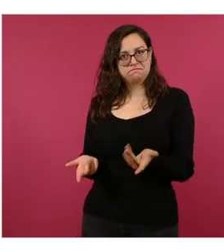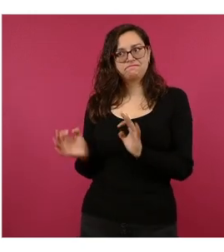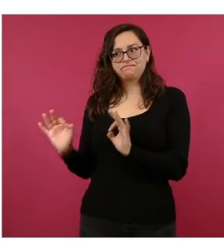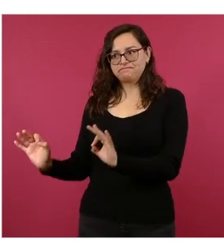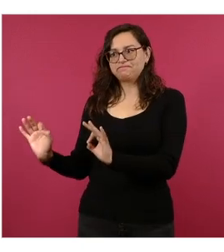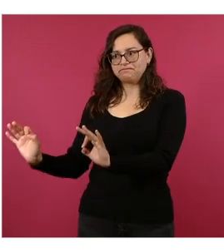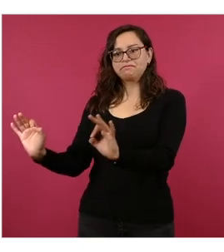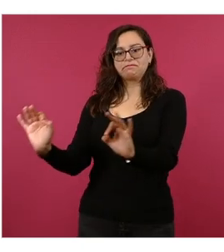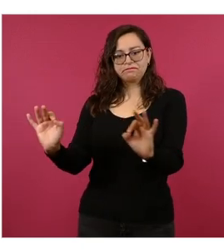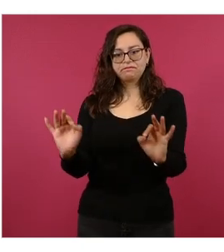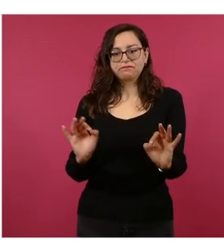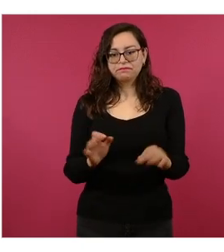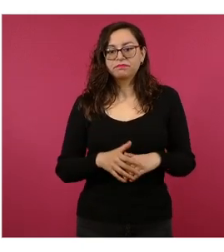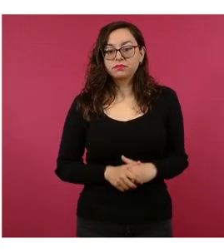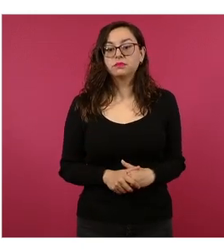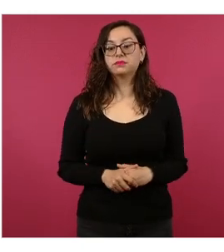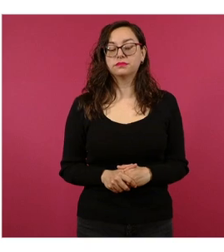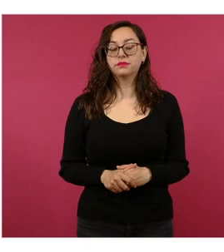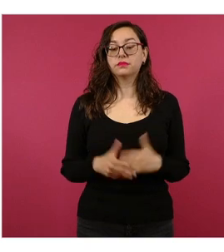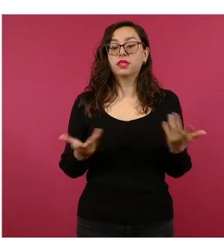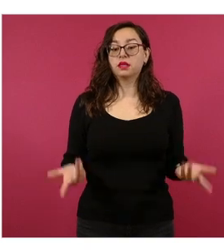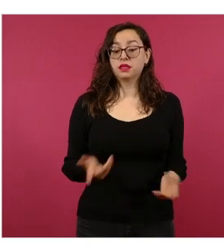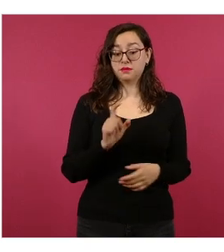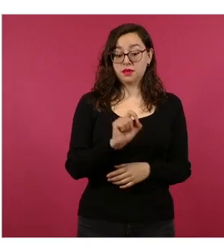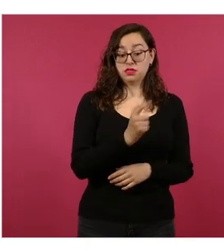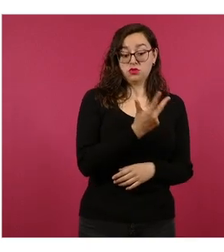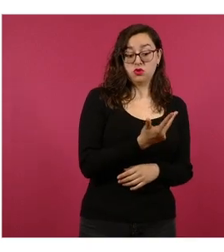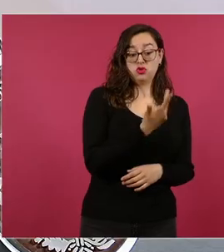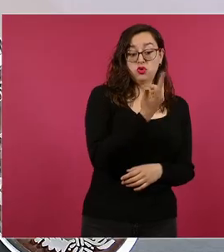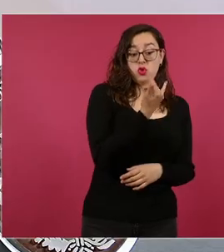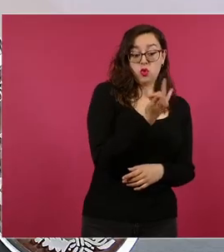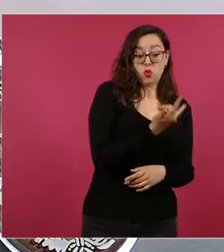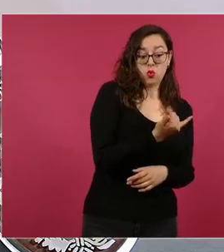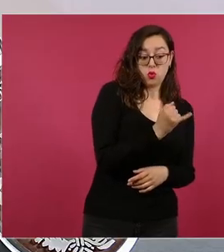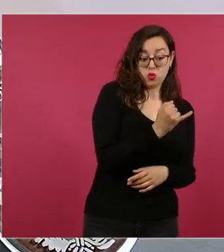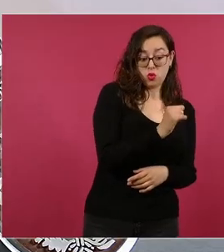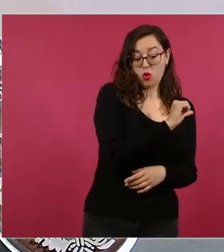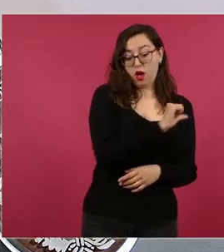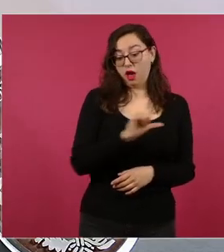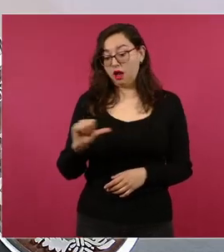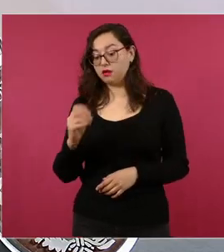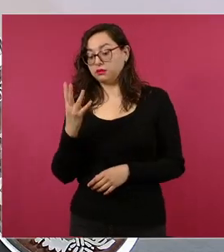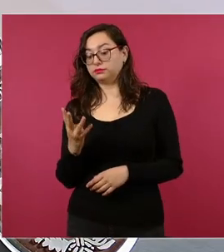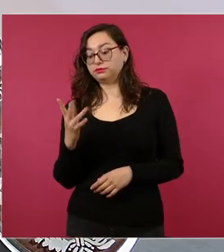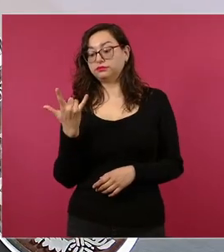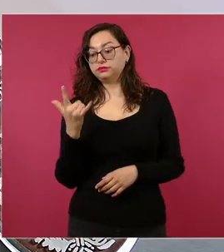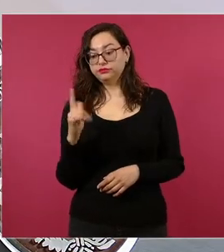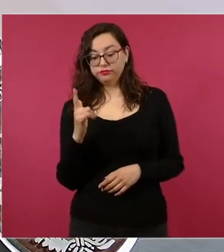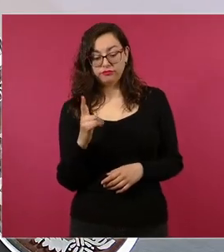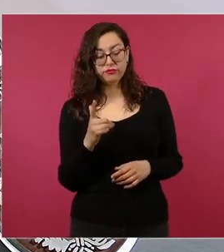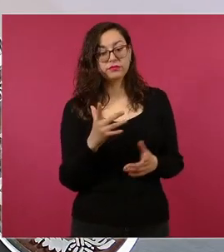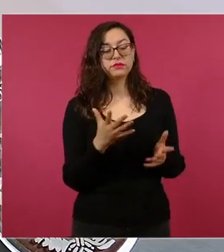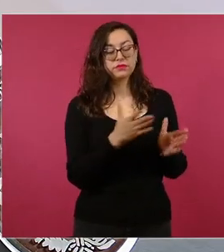diésel. En el tema de las verificaciones, del 28 de junio al 4 de julio, atendimos